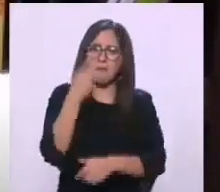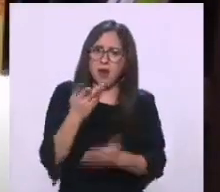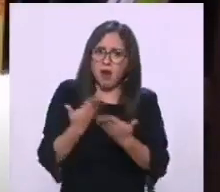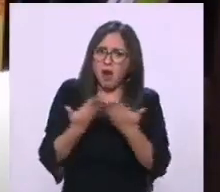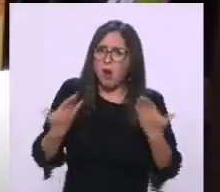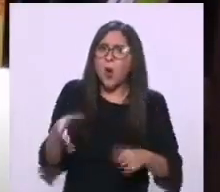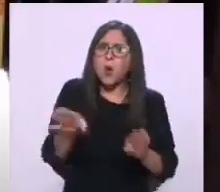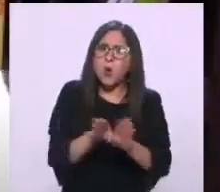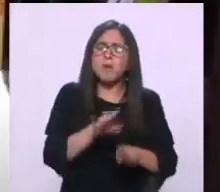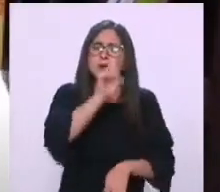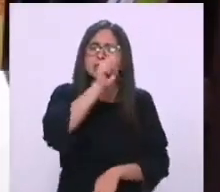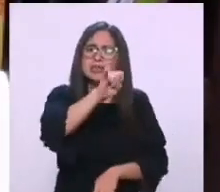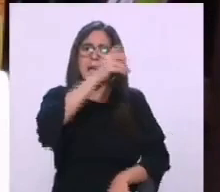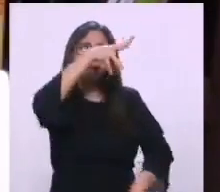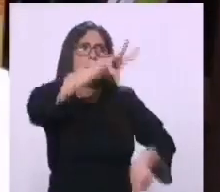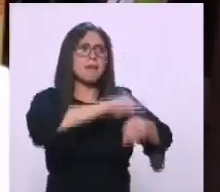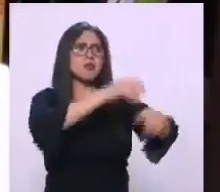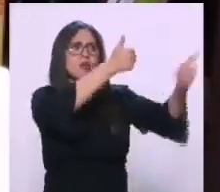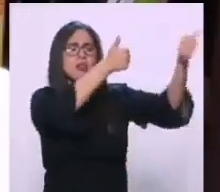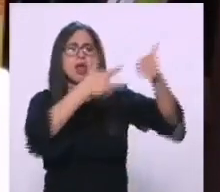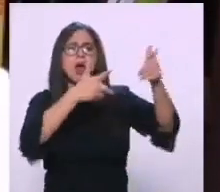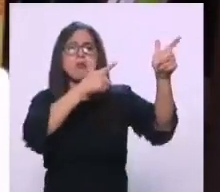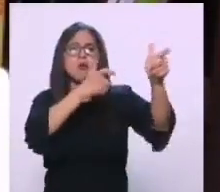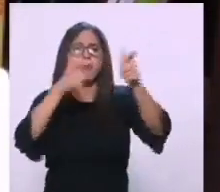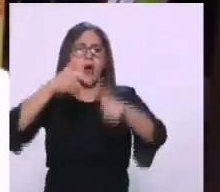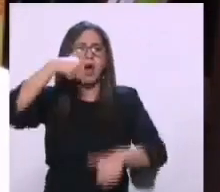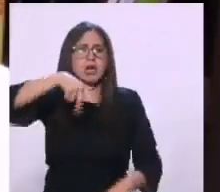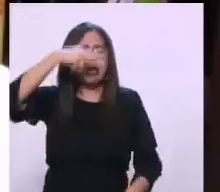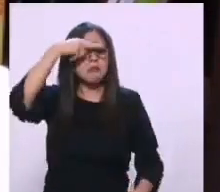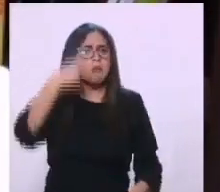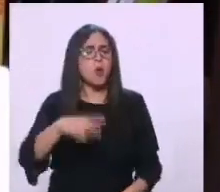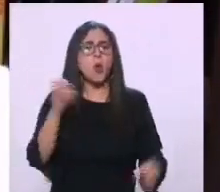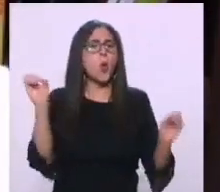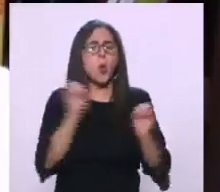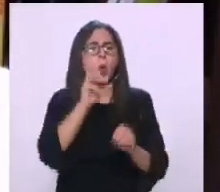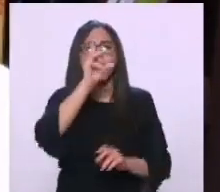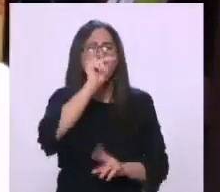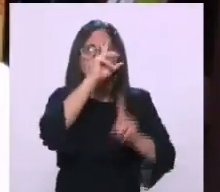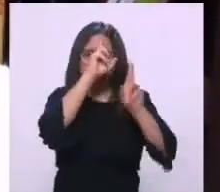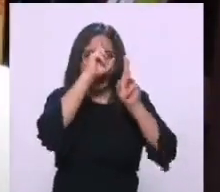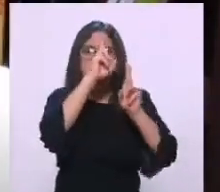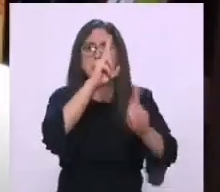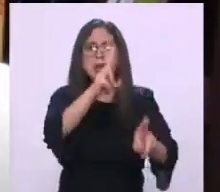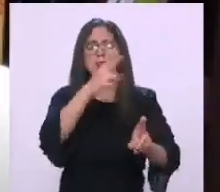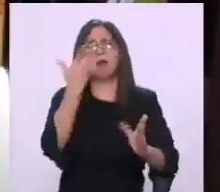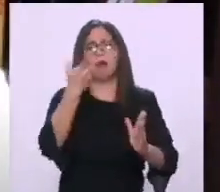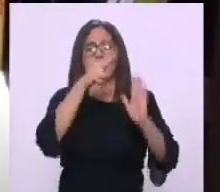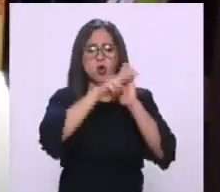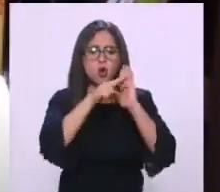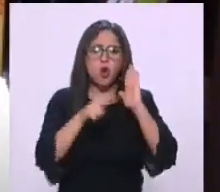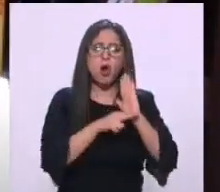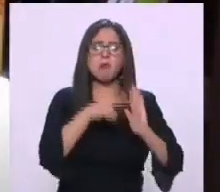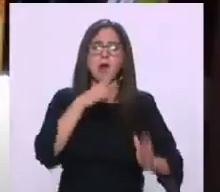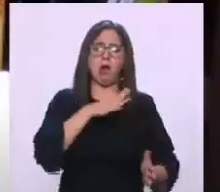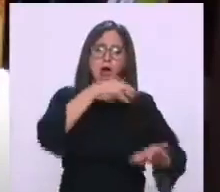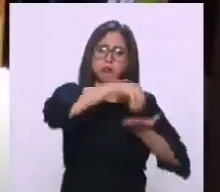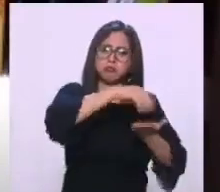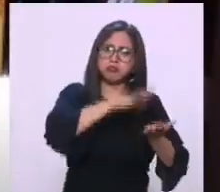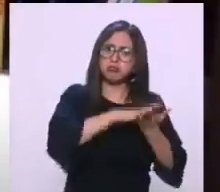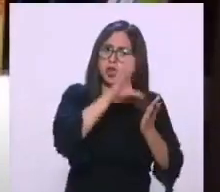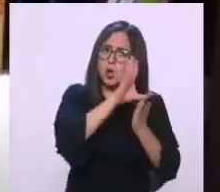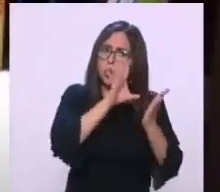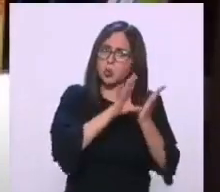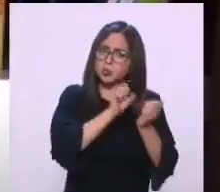este trasiego de armas a territorio mexicano, en una violación o varias violaciones importantes a la Constitución mexicana.